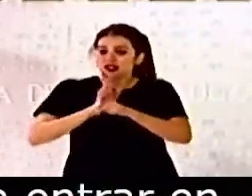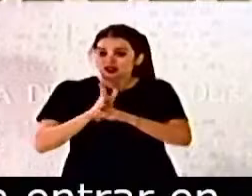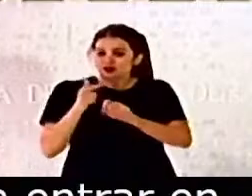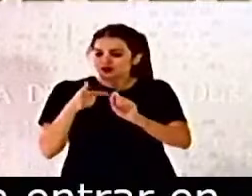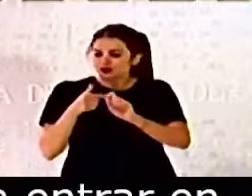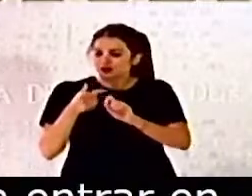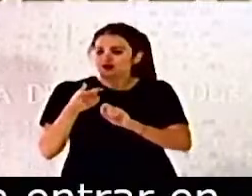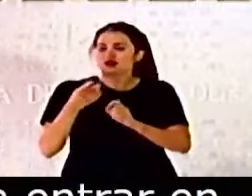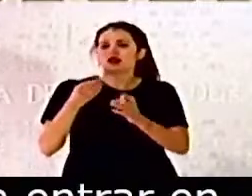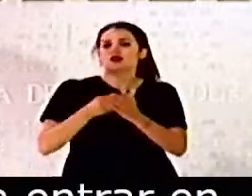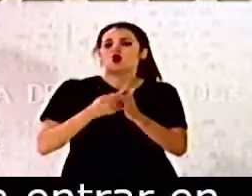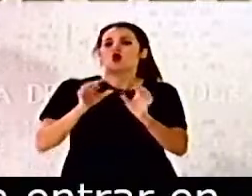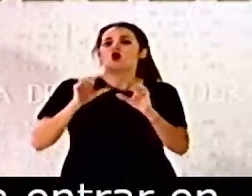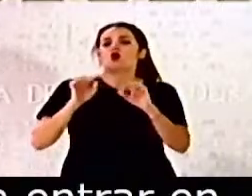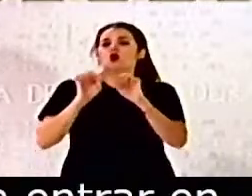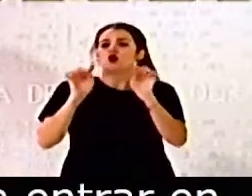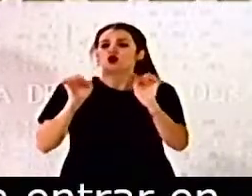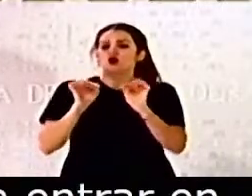un código QR